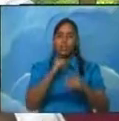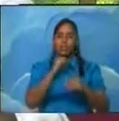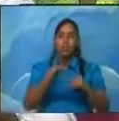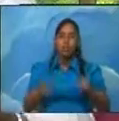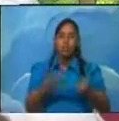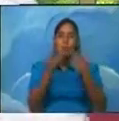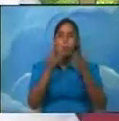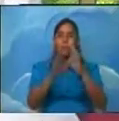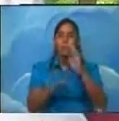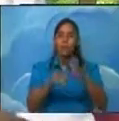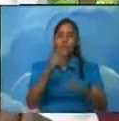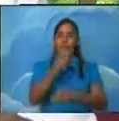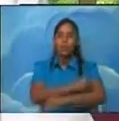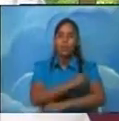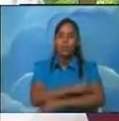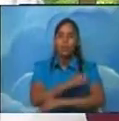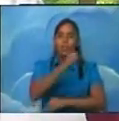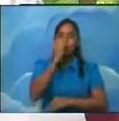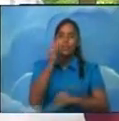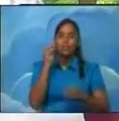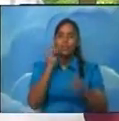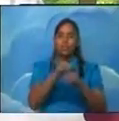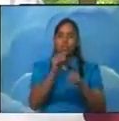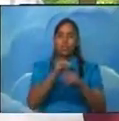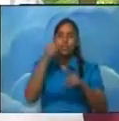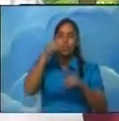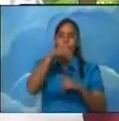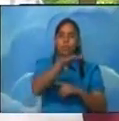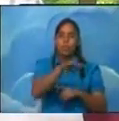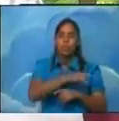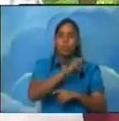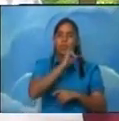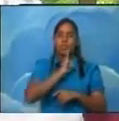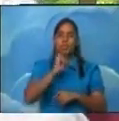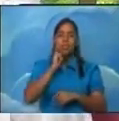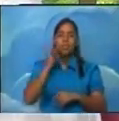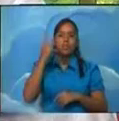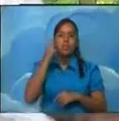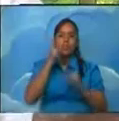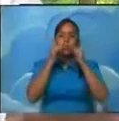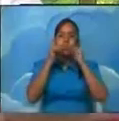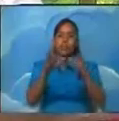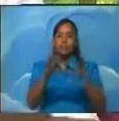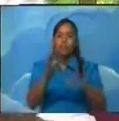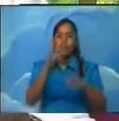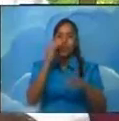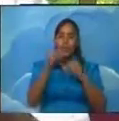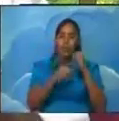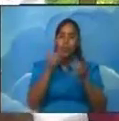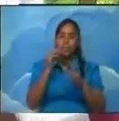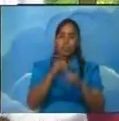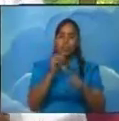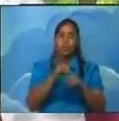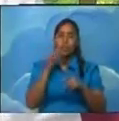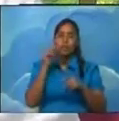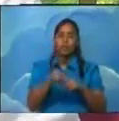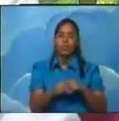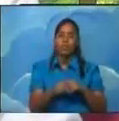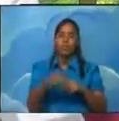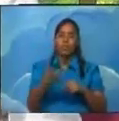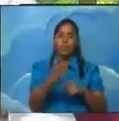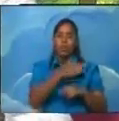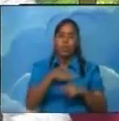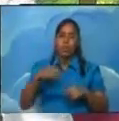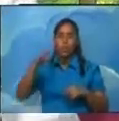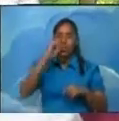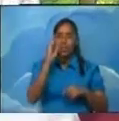a la obediencia que Dios llama. Como se lo dijo al pueblo de Israel en aquel entonces para bendecirlo, Dios hace un llamado el día de hoy. ¿Qué es lo que quiere Dios